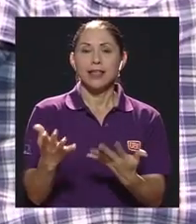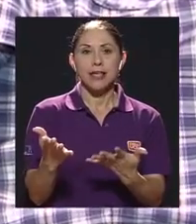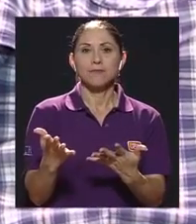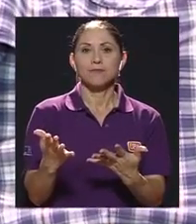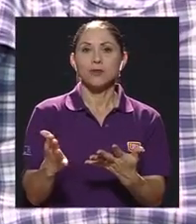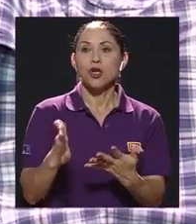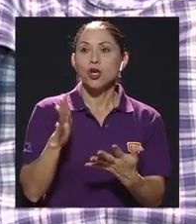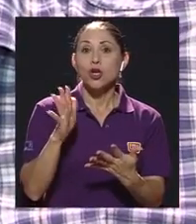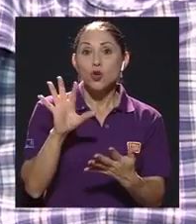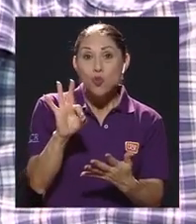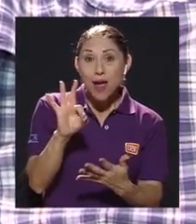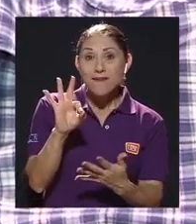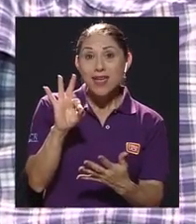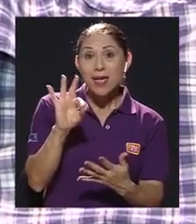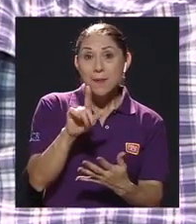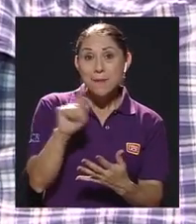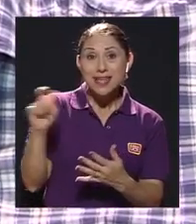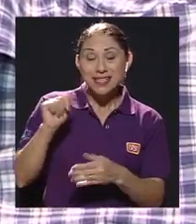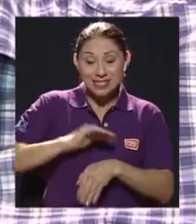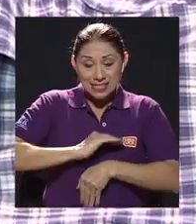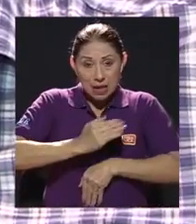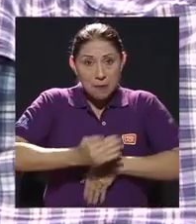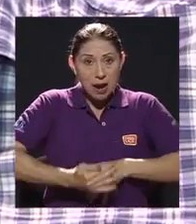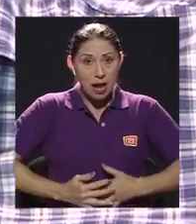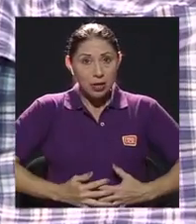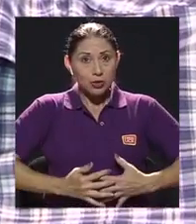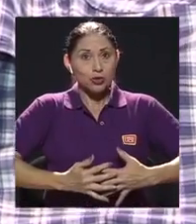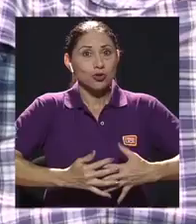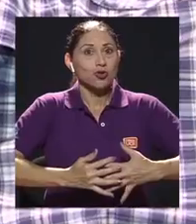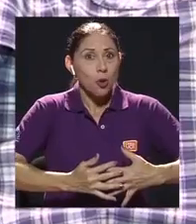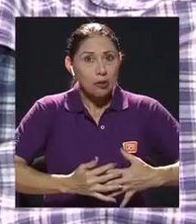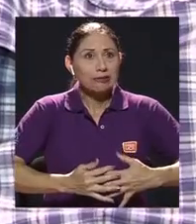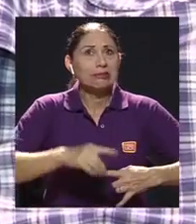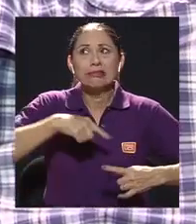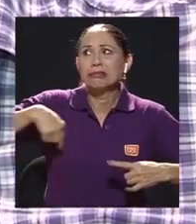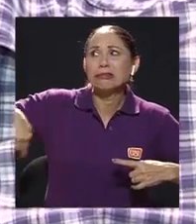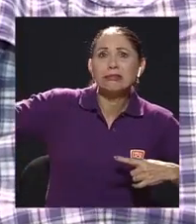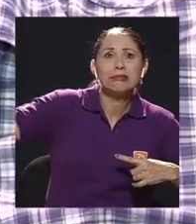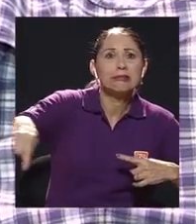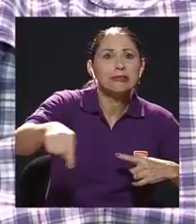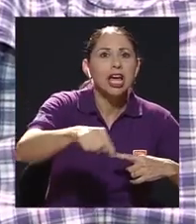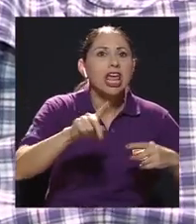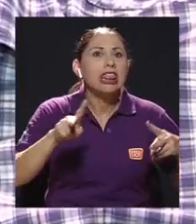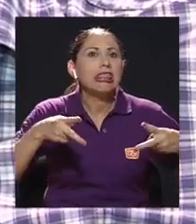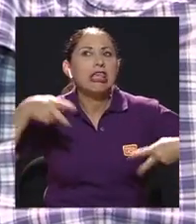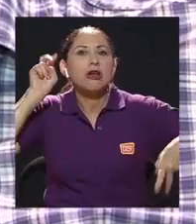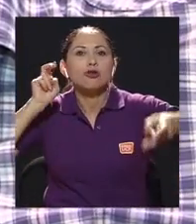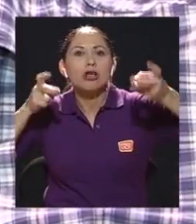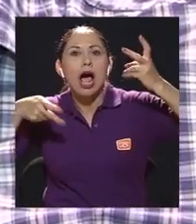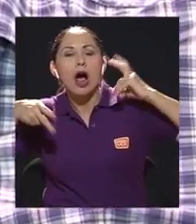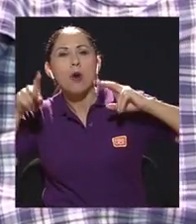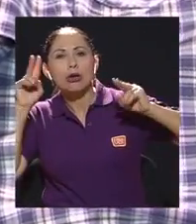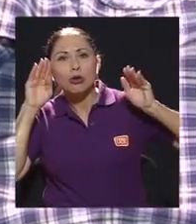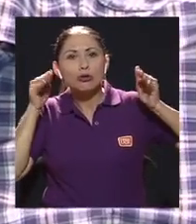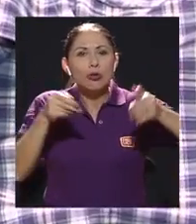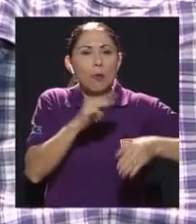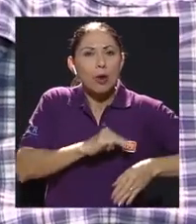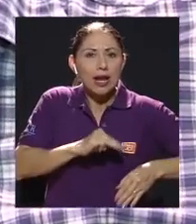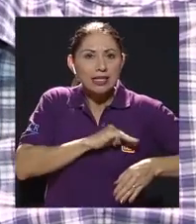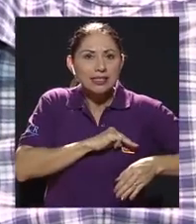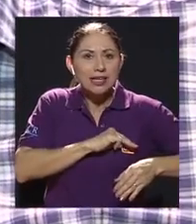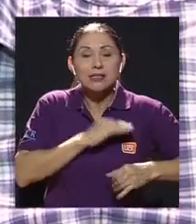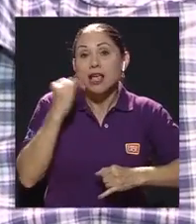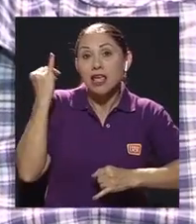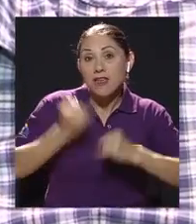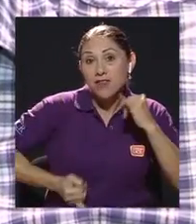pasar sus 9 meses de embarazo rodeada de todos esos dinosaurios moralistas, y finalmente logramos